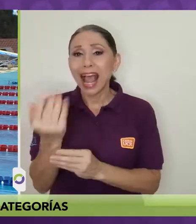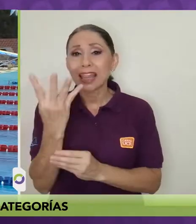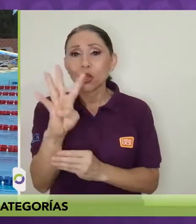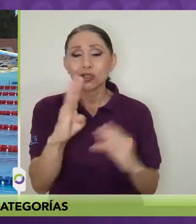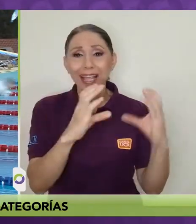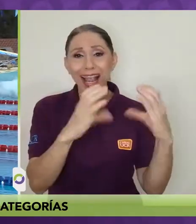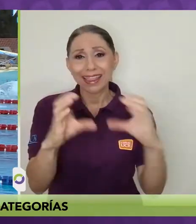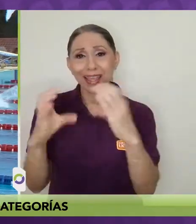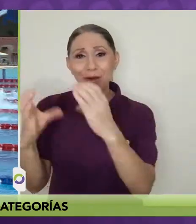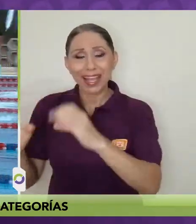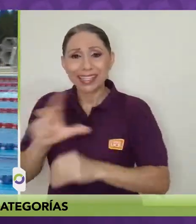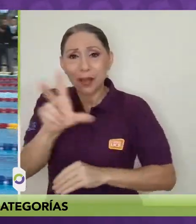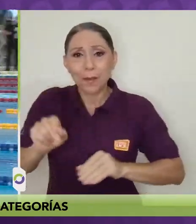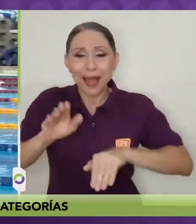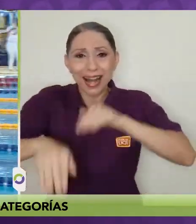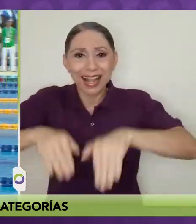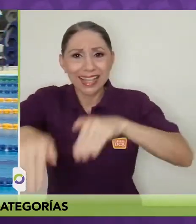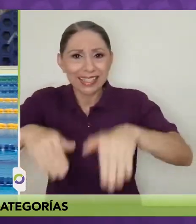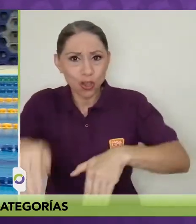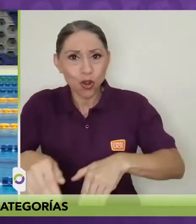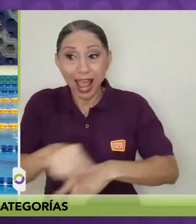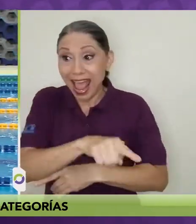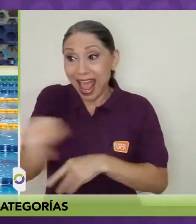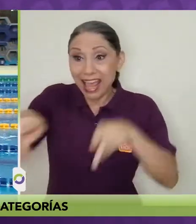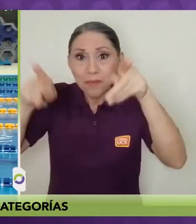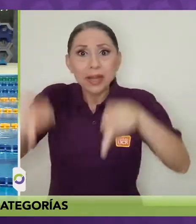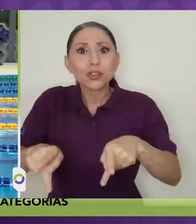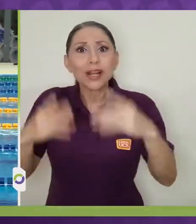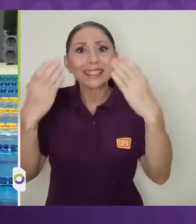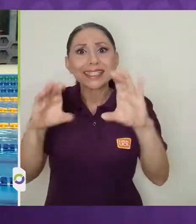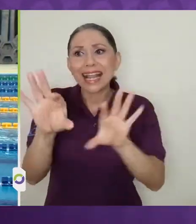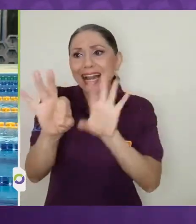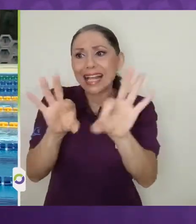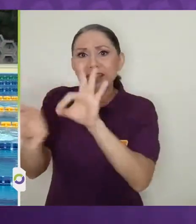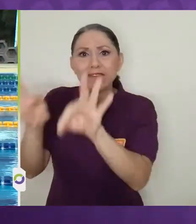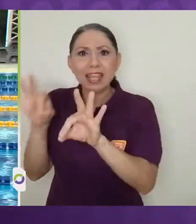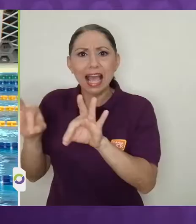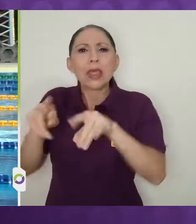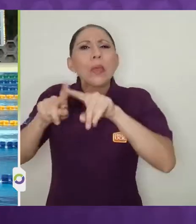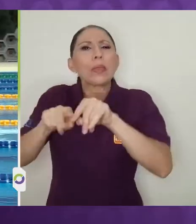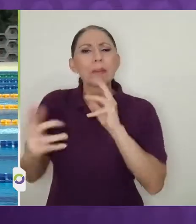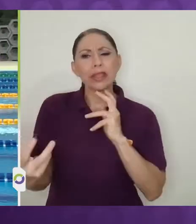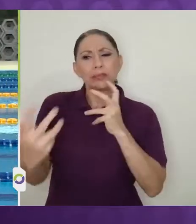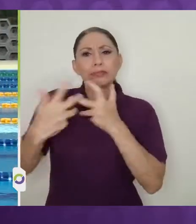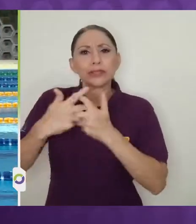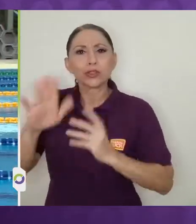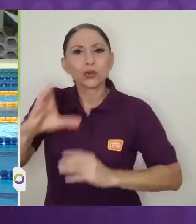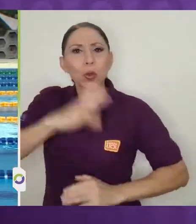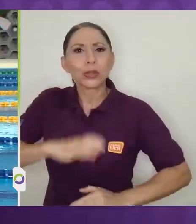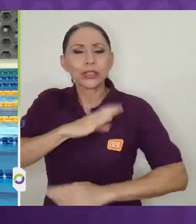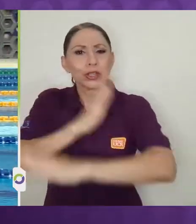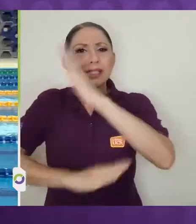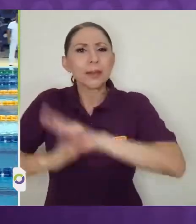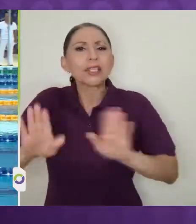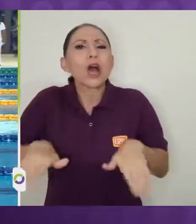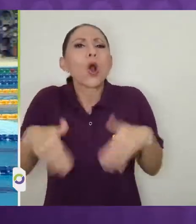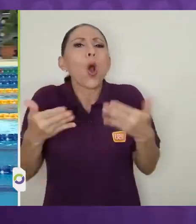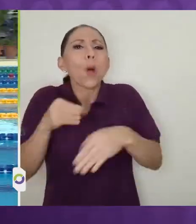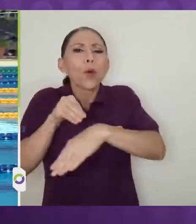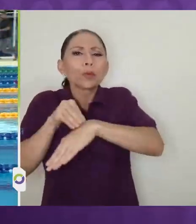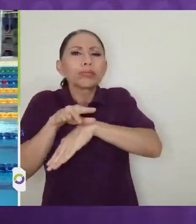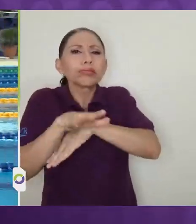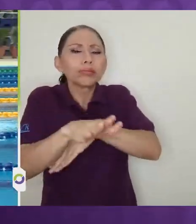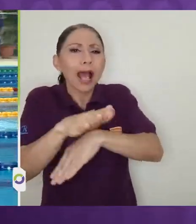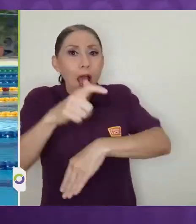Existen 14 categorías en la paranatación donde se clasifican las y los atletas en función de cómo incide su condición de